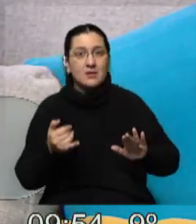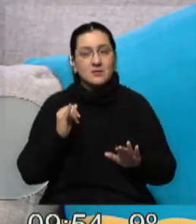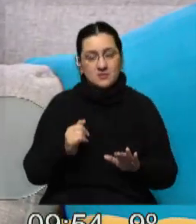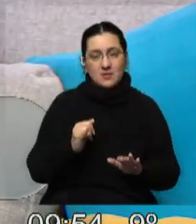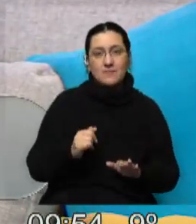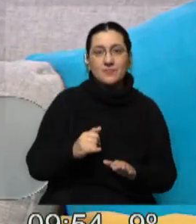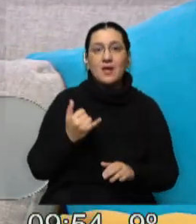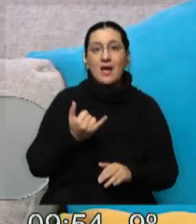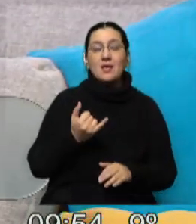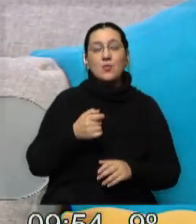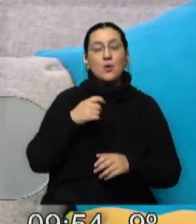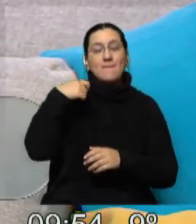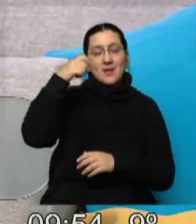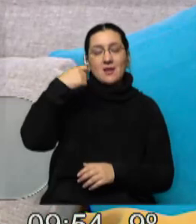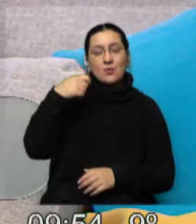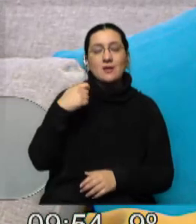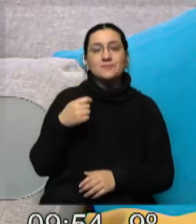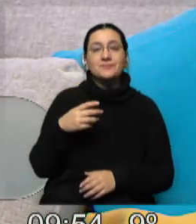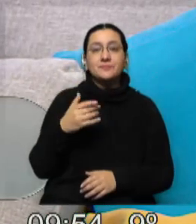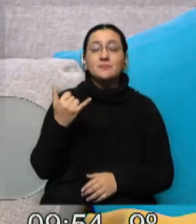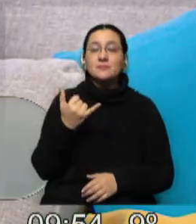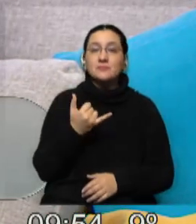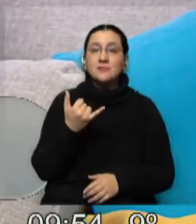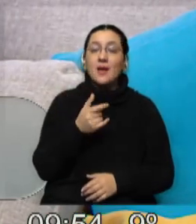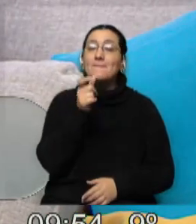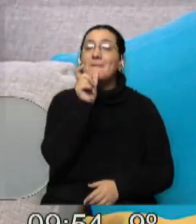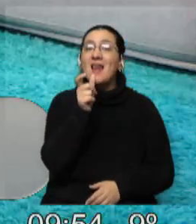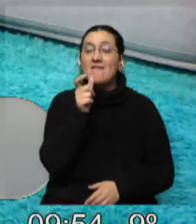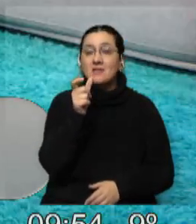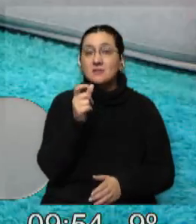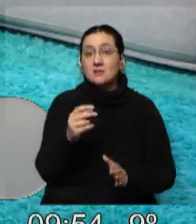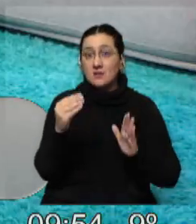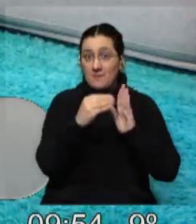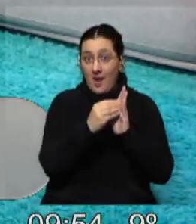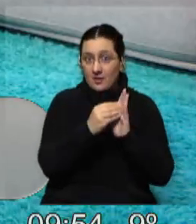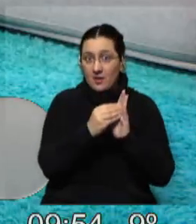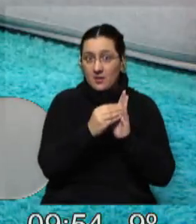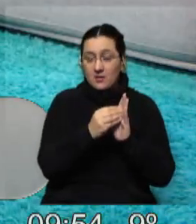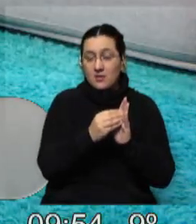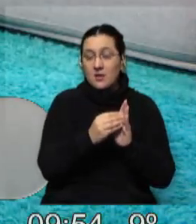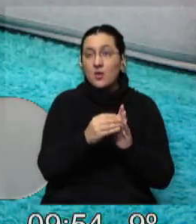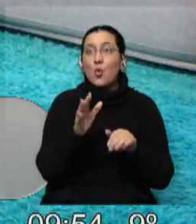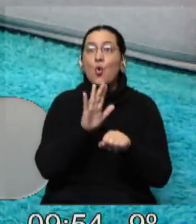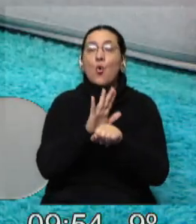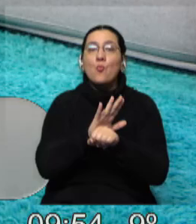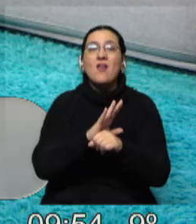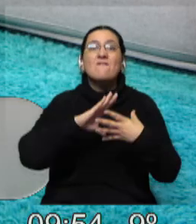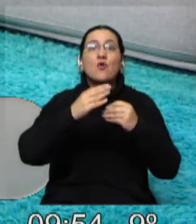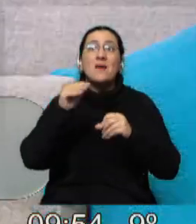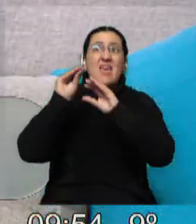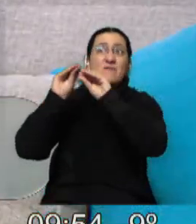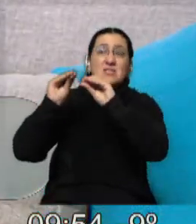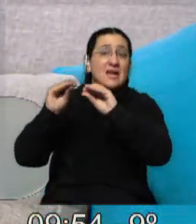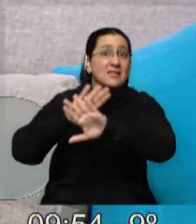la película de Swing, sí. Tienen palabras claves en donde es como un botón de emergencia, en donde yo te